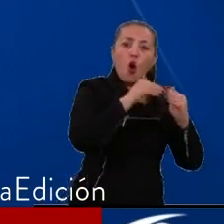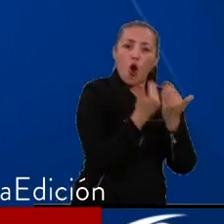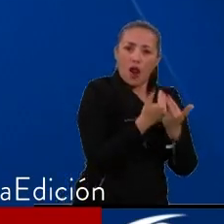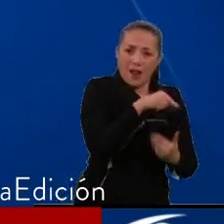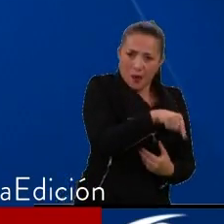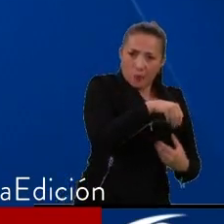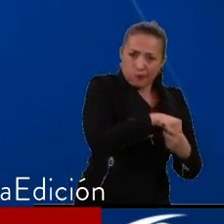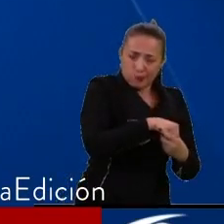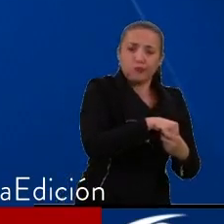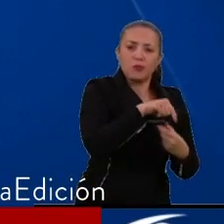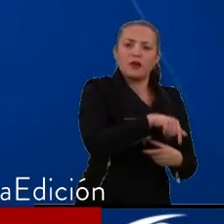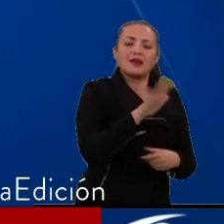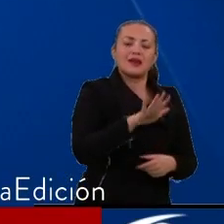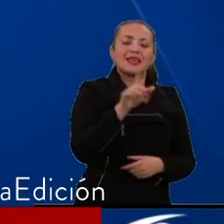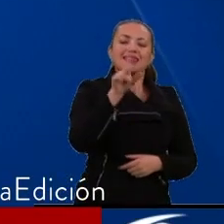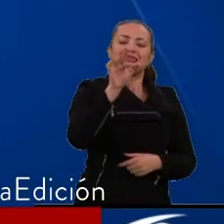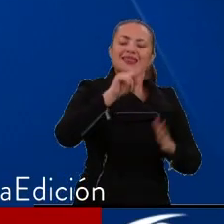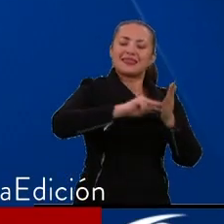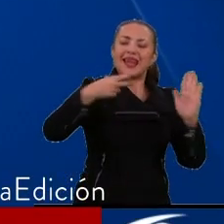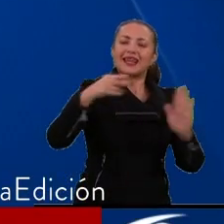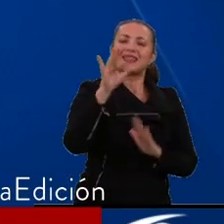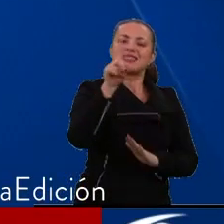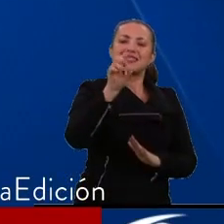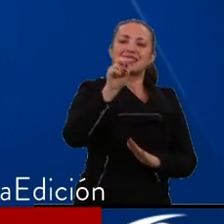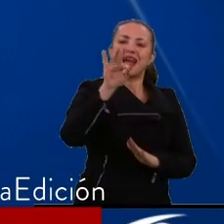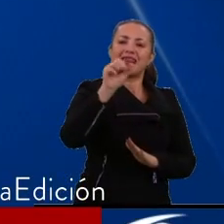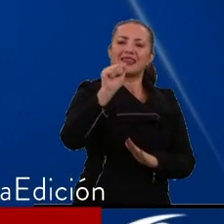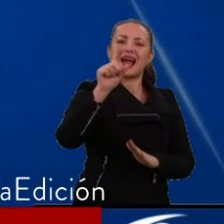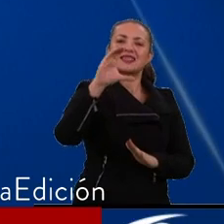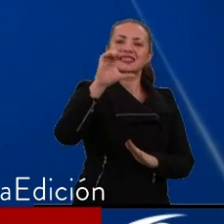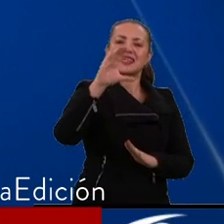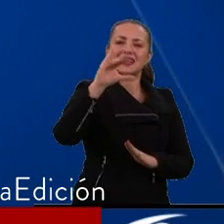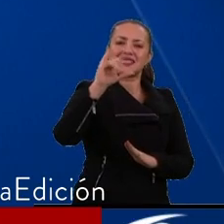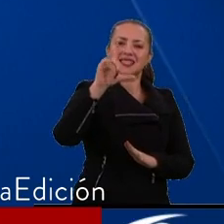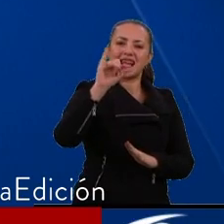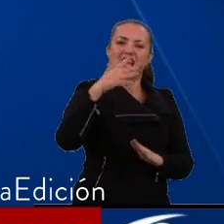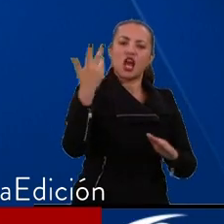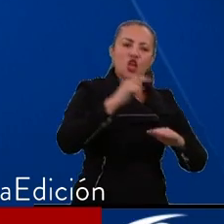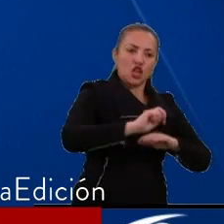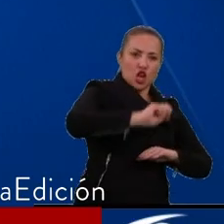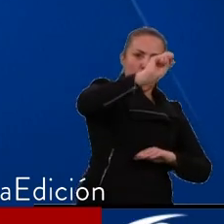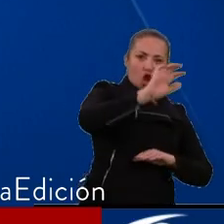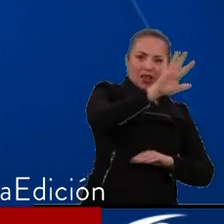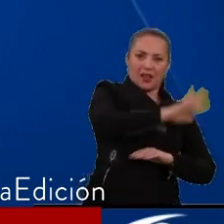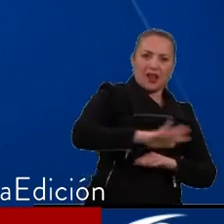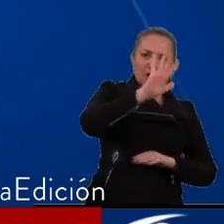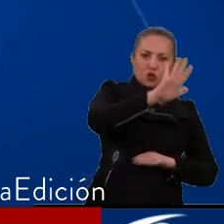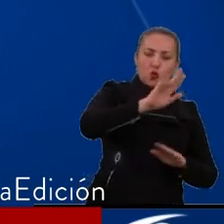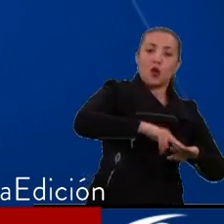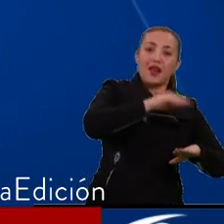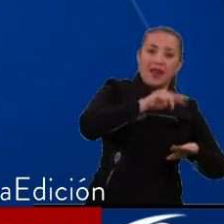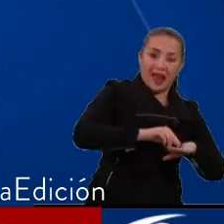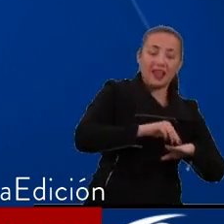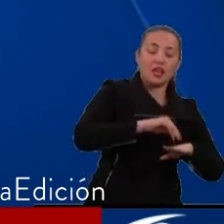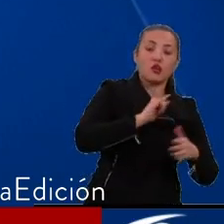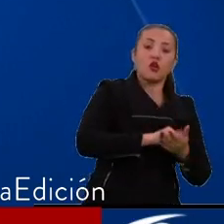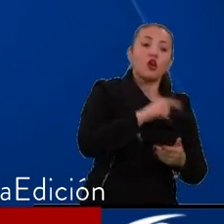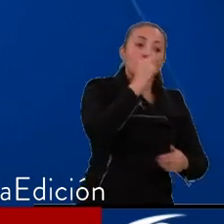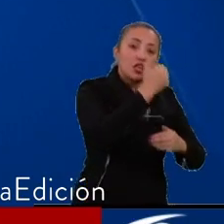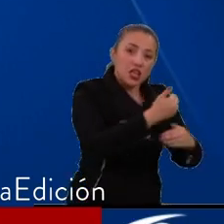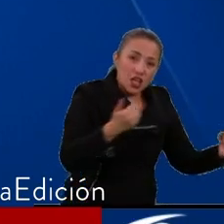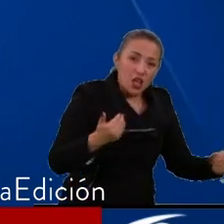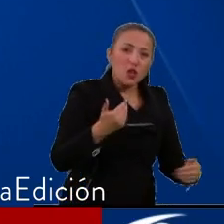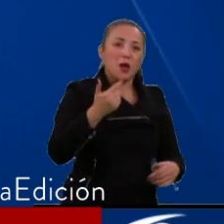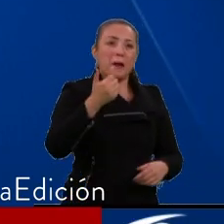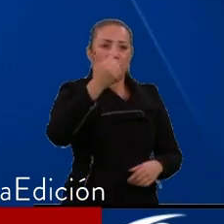educativa técnica Santa Cecilia del municipio de San Lorenzo, al norte del departamento de Nariño. Los pacientes, los niños y